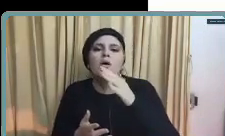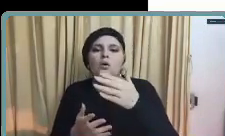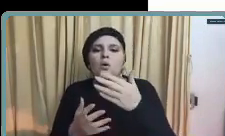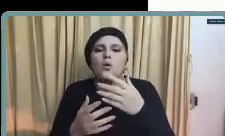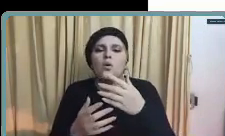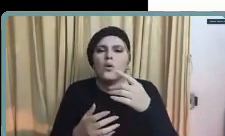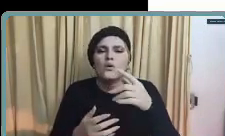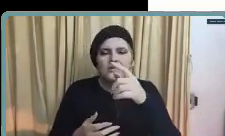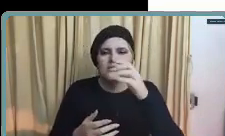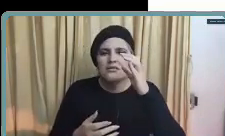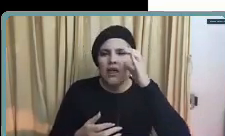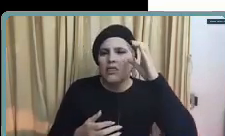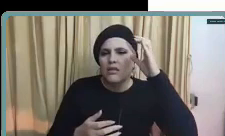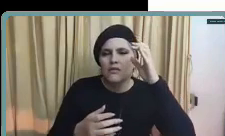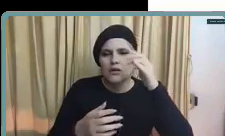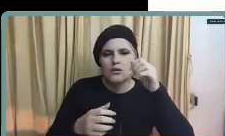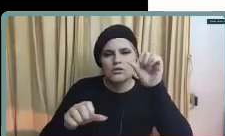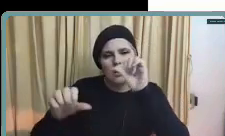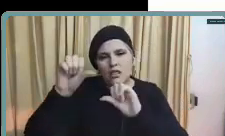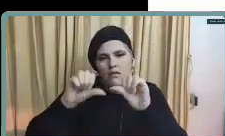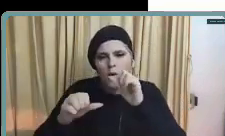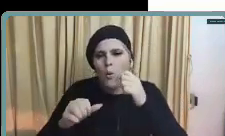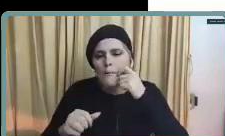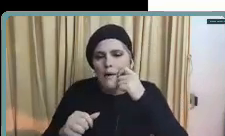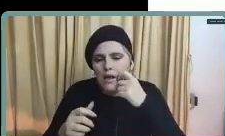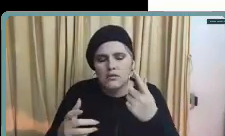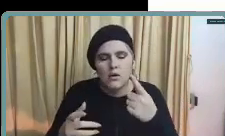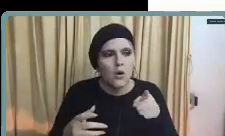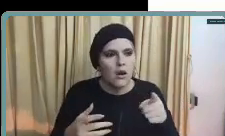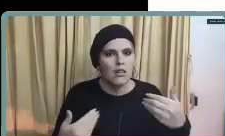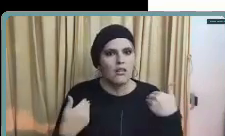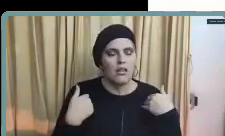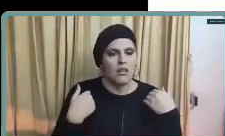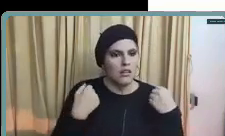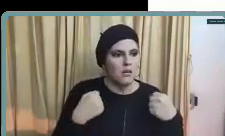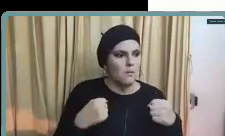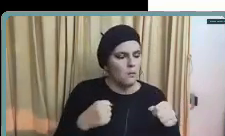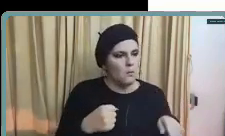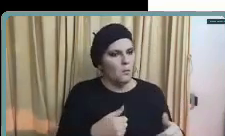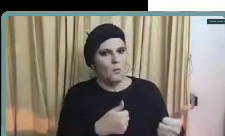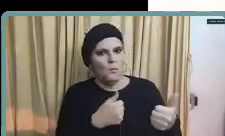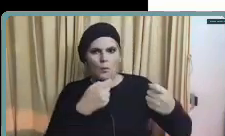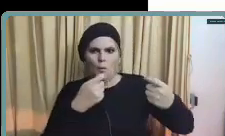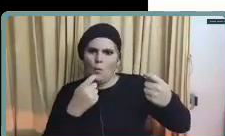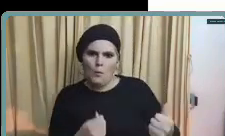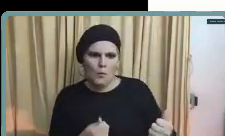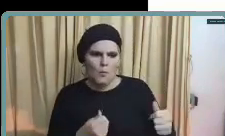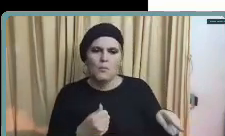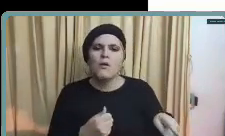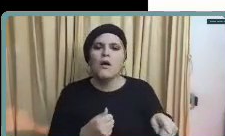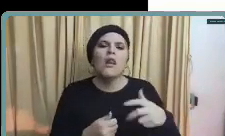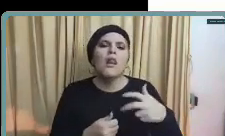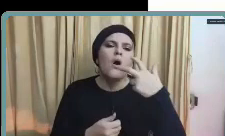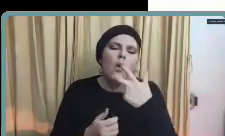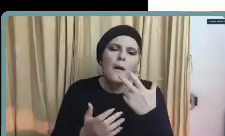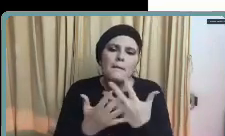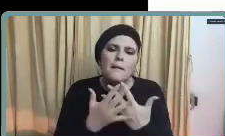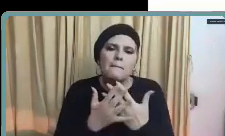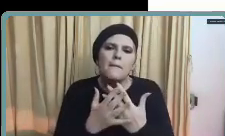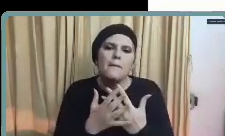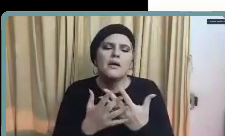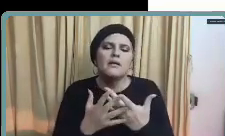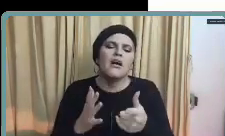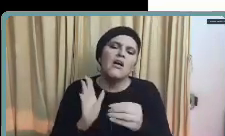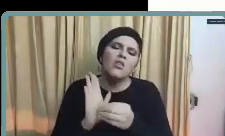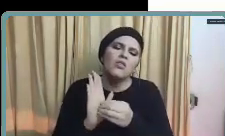artístico. O con grandes habilidades deportivas, pero ese colegio, como insisto, lo importante es que el lenguaje y matemática saquen sobresaliente